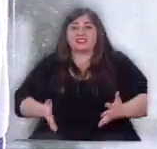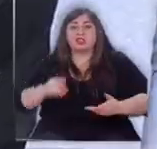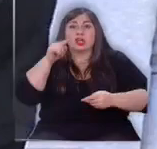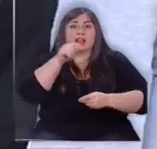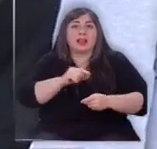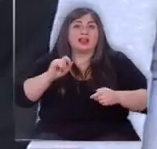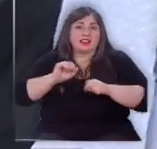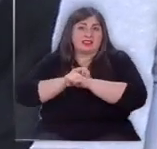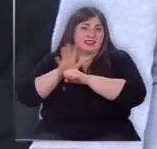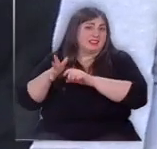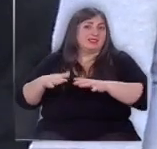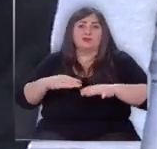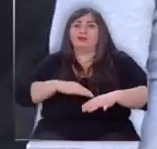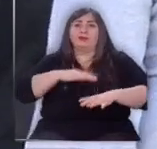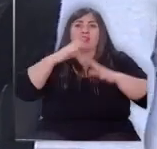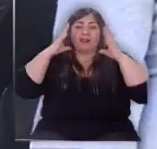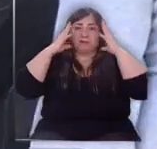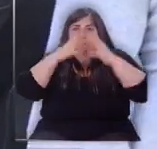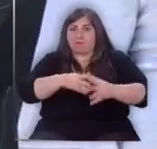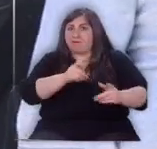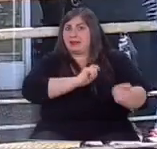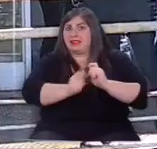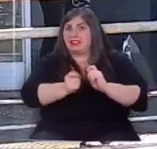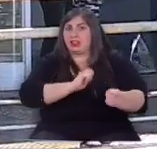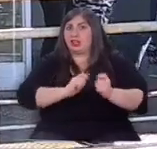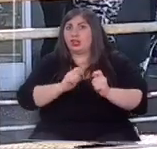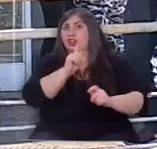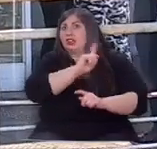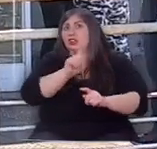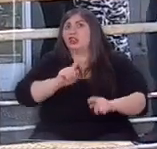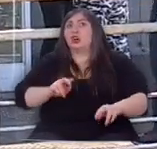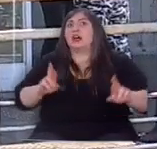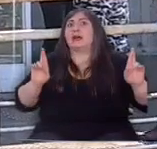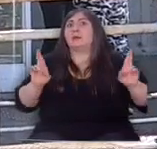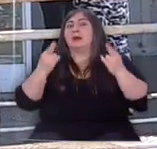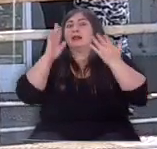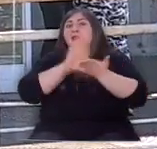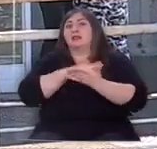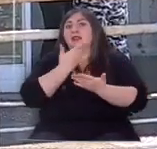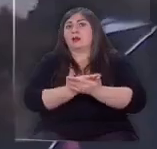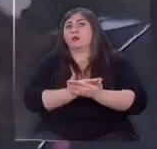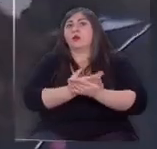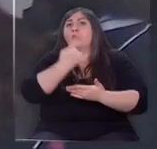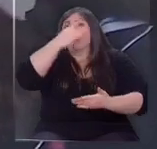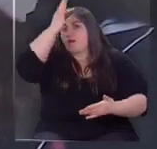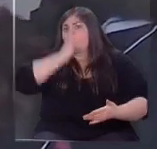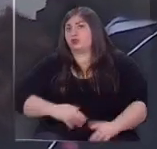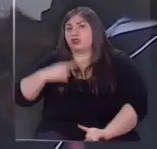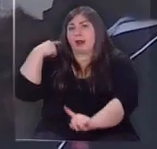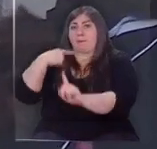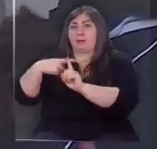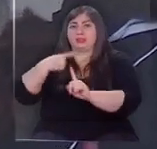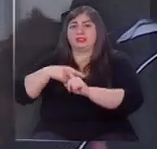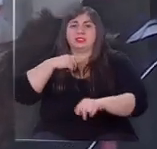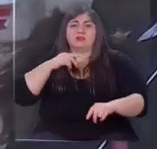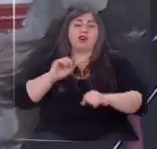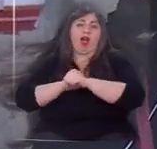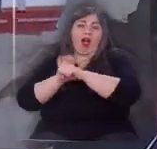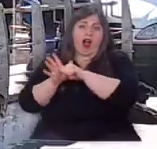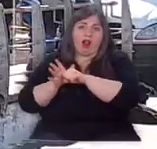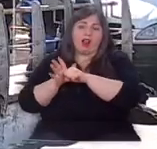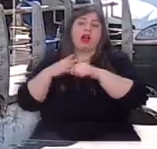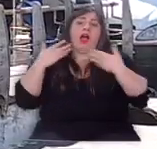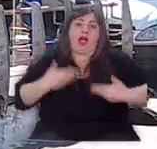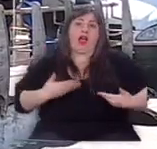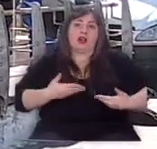de esta pandemia se transformó en foco de peligro y no en esperanza de salud. Una funcionaria dio positivo al COVID-19.